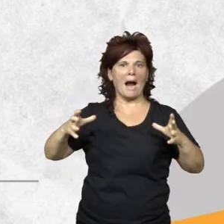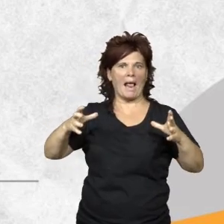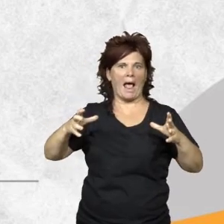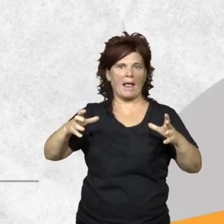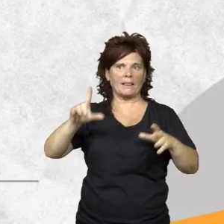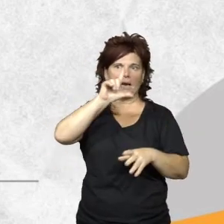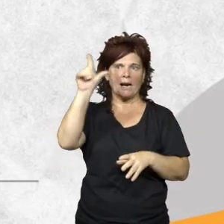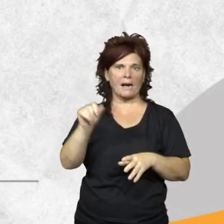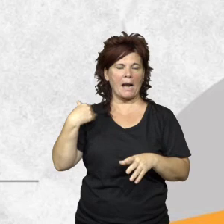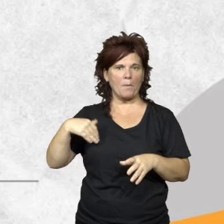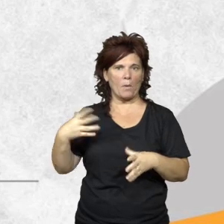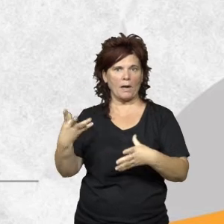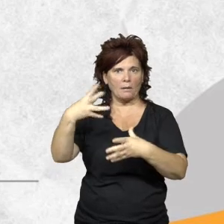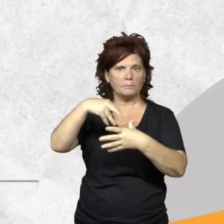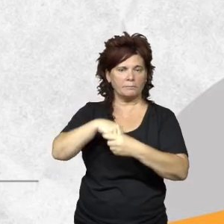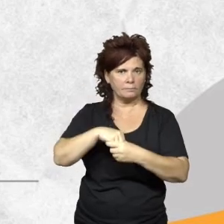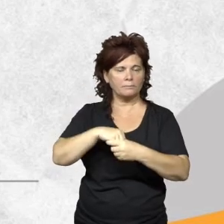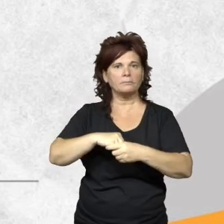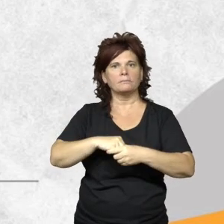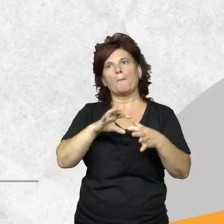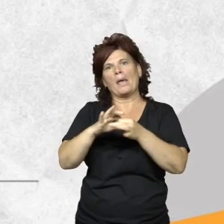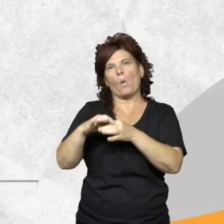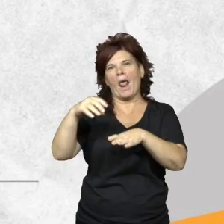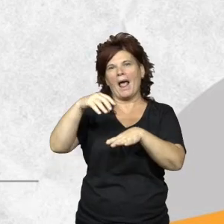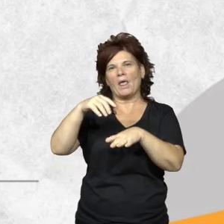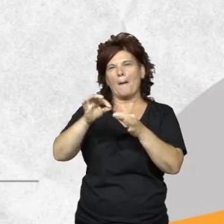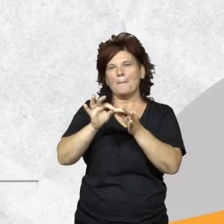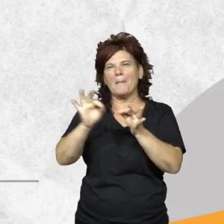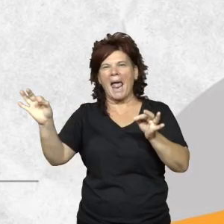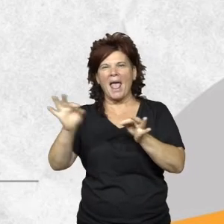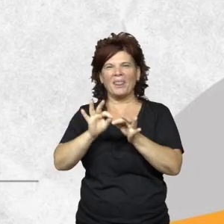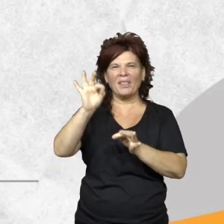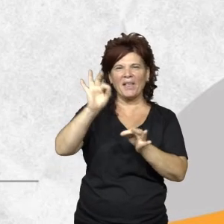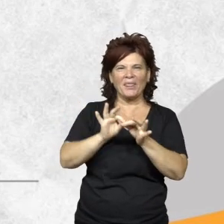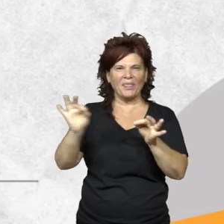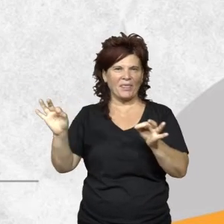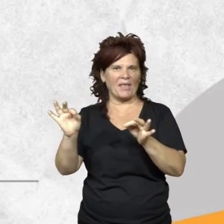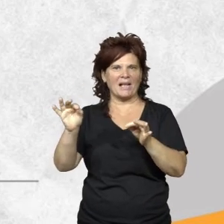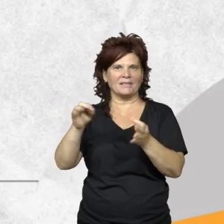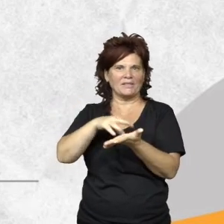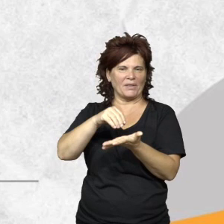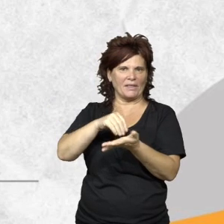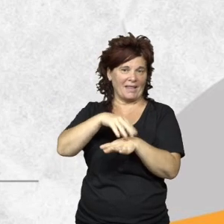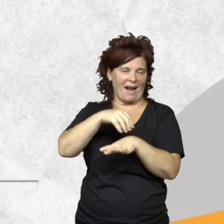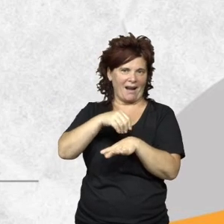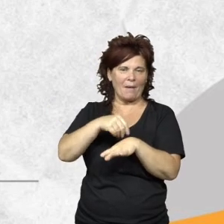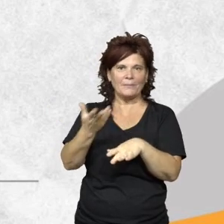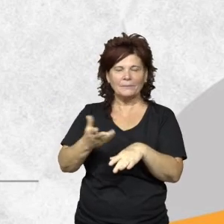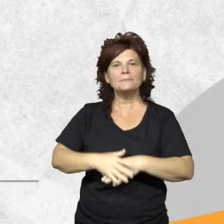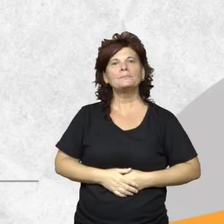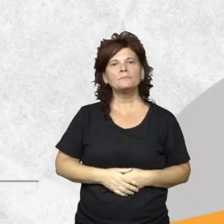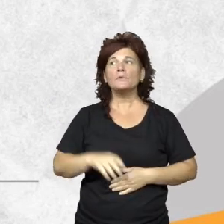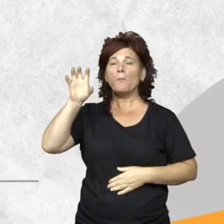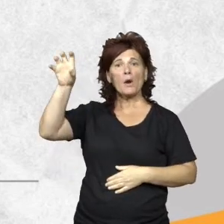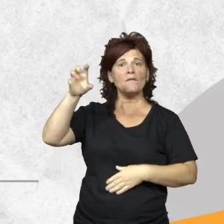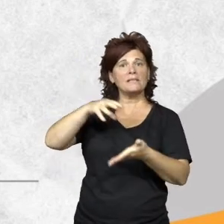en territorio ocupado, ¿no? Una provincia de dos continentes, bueno, porque la provincia de Tierra